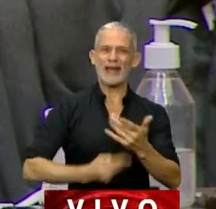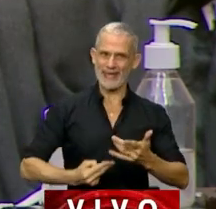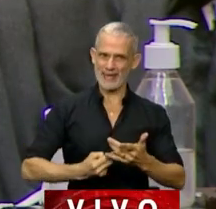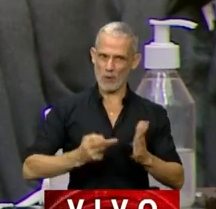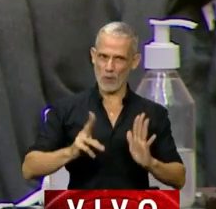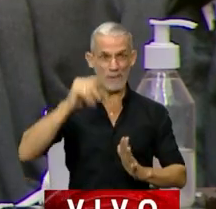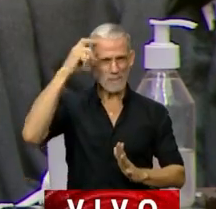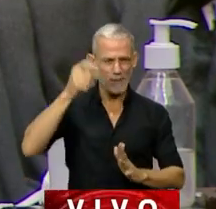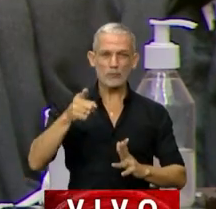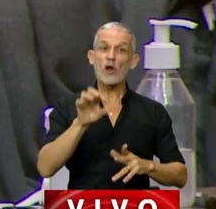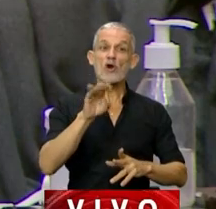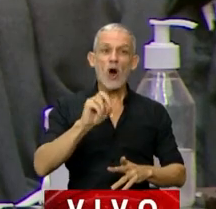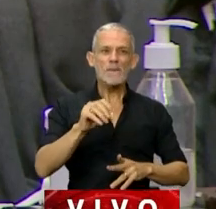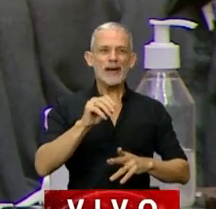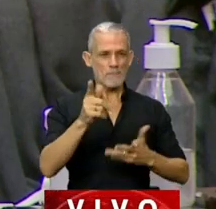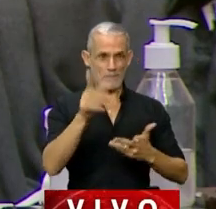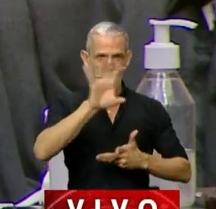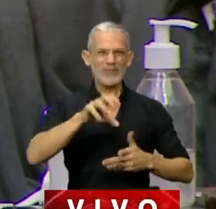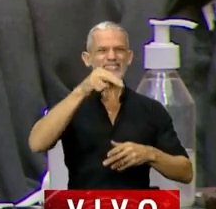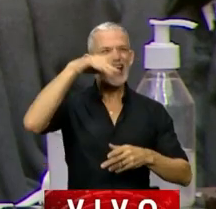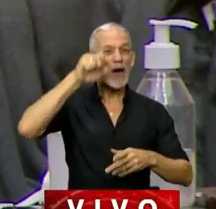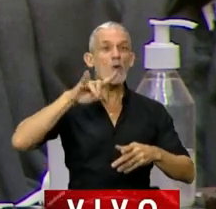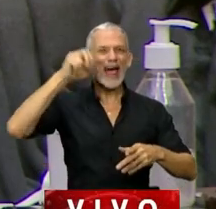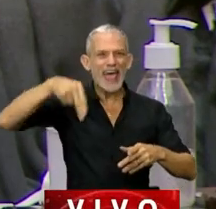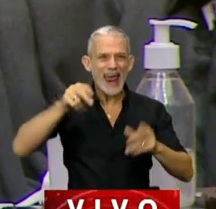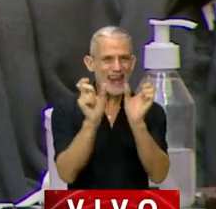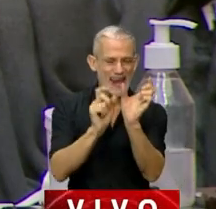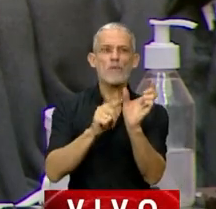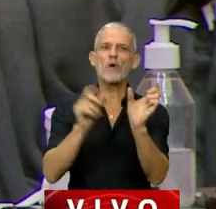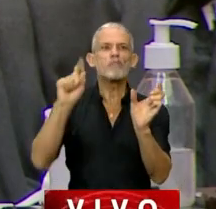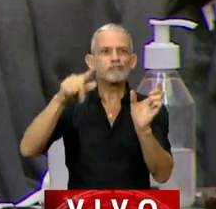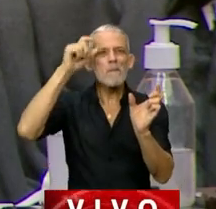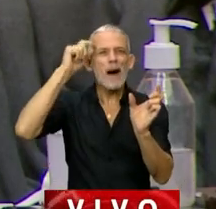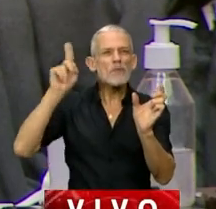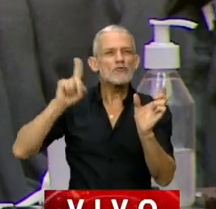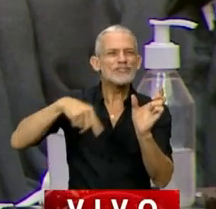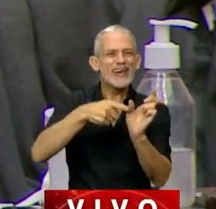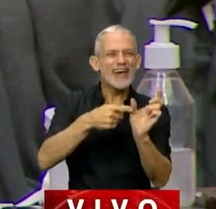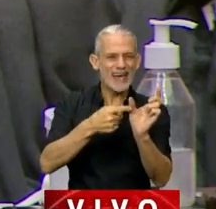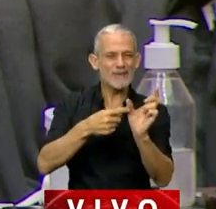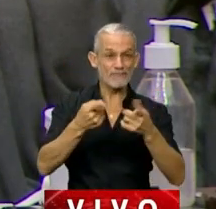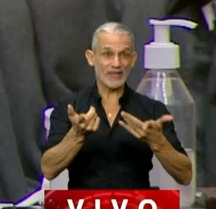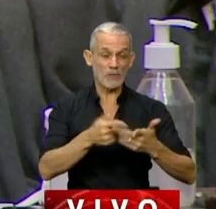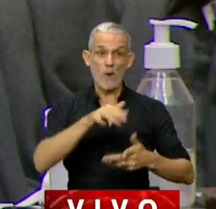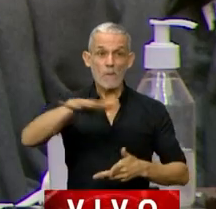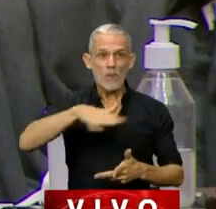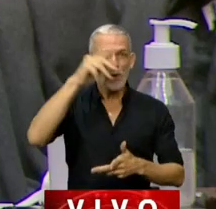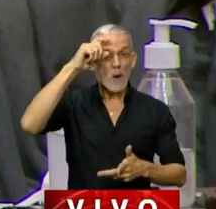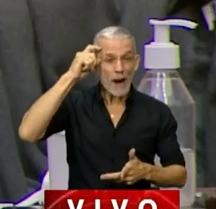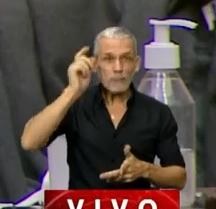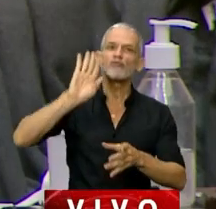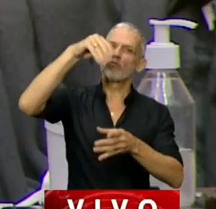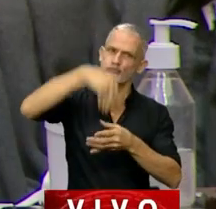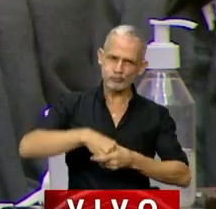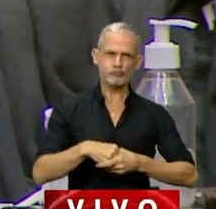bilingüe. Incluso el nombre de nuestra provincia, Neuquén, es una voz mapuche. El pueblo mapuche es parte